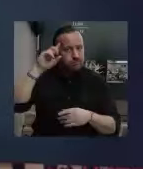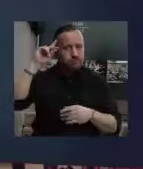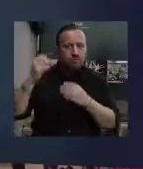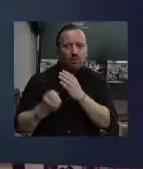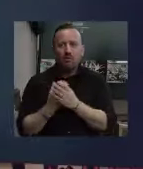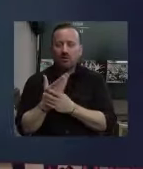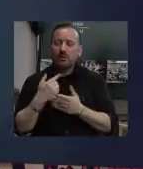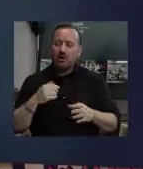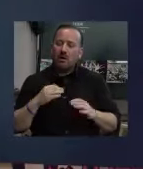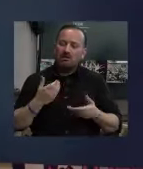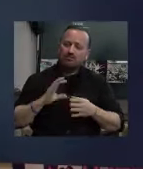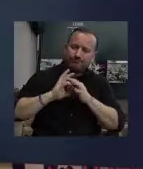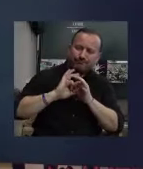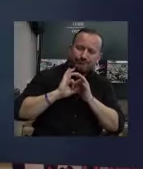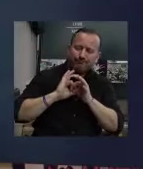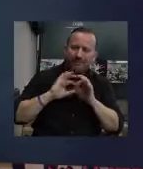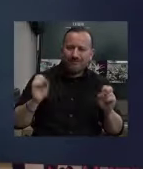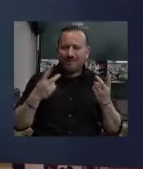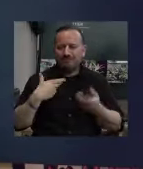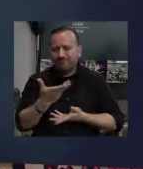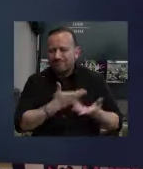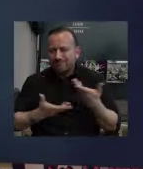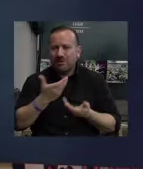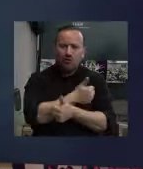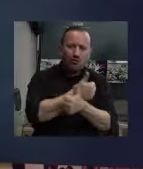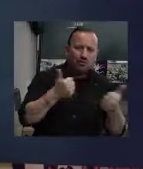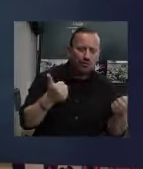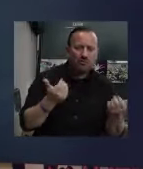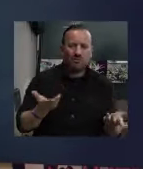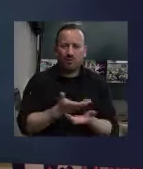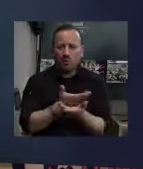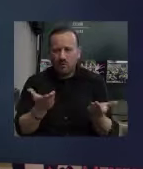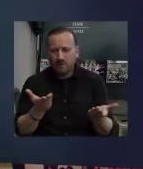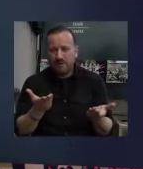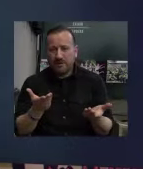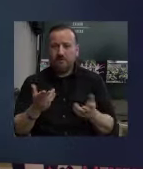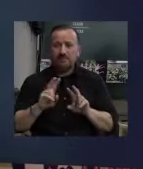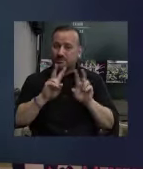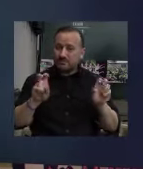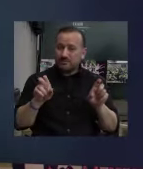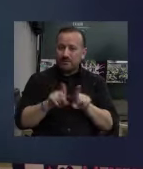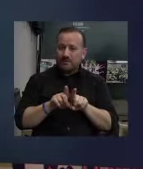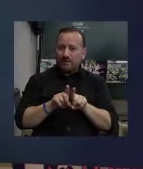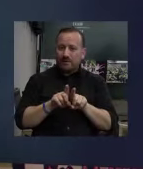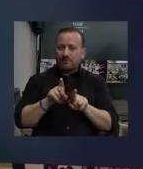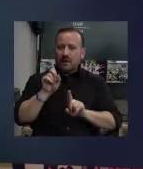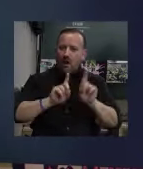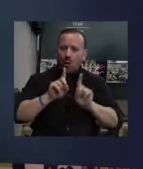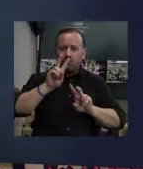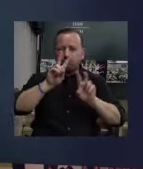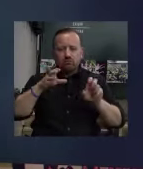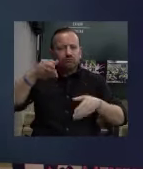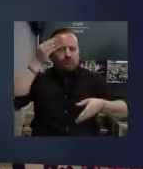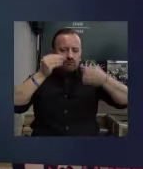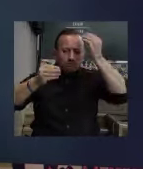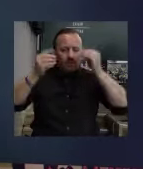vida de poder compartir esta mañana con todas y todos ustedes lo que ha sido la lecciones aprendidas de